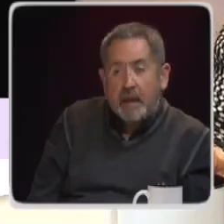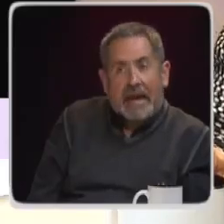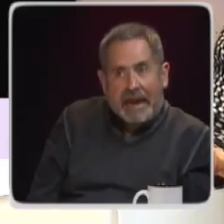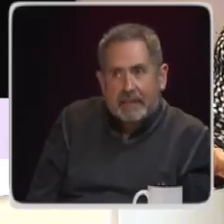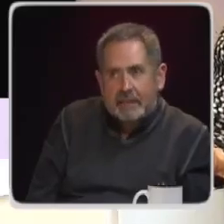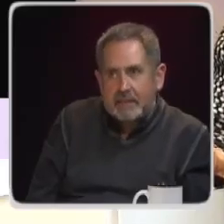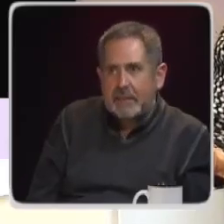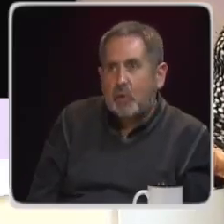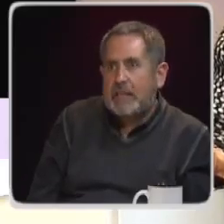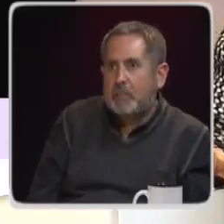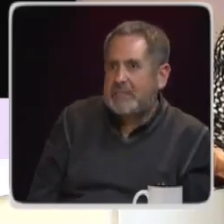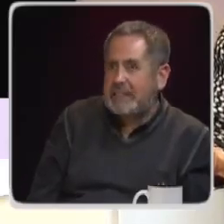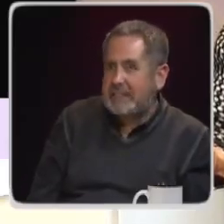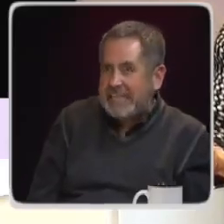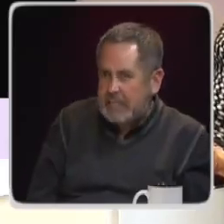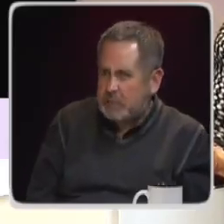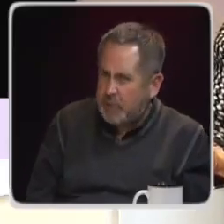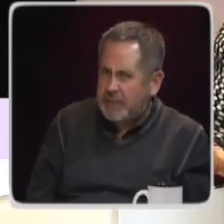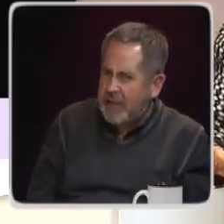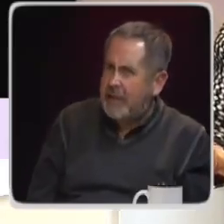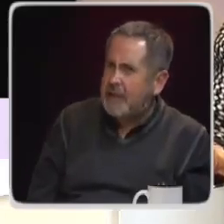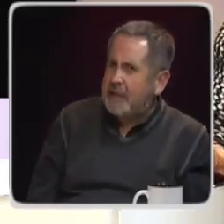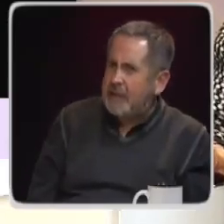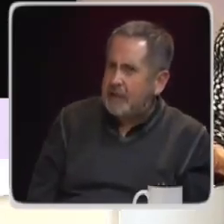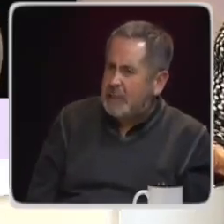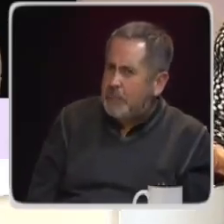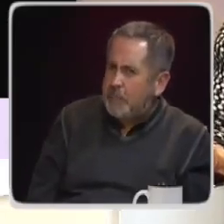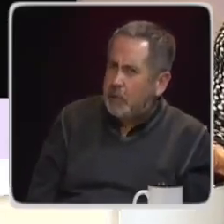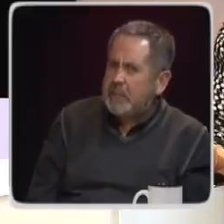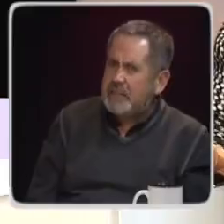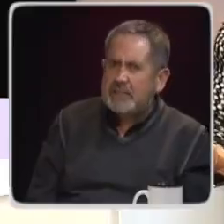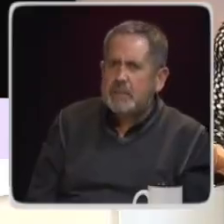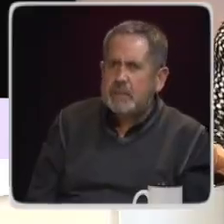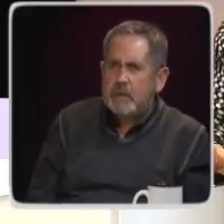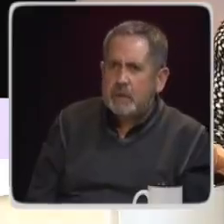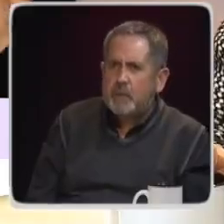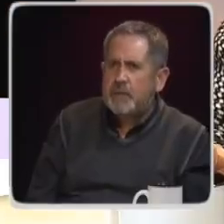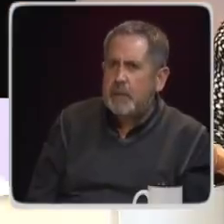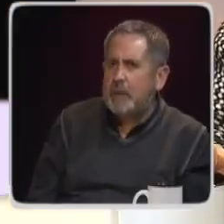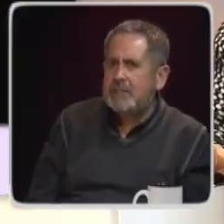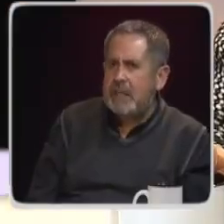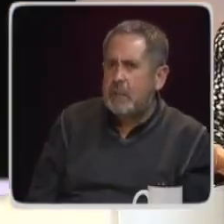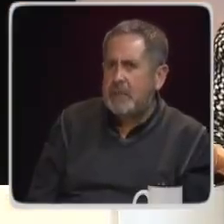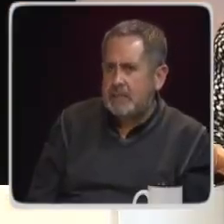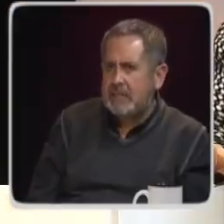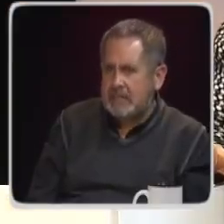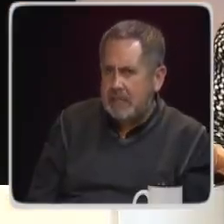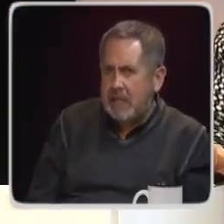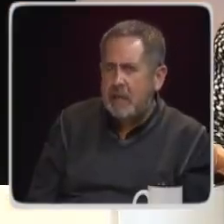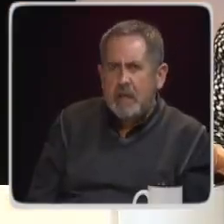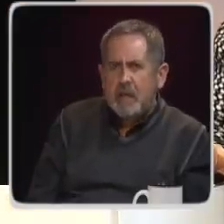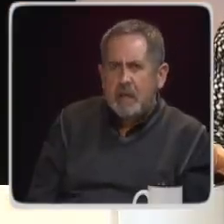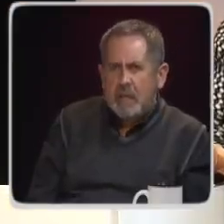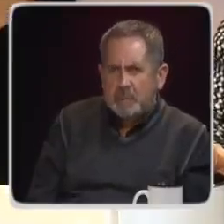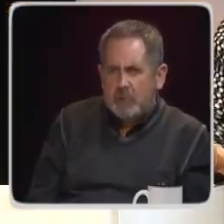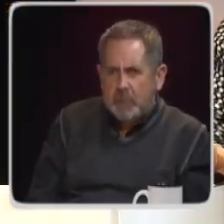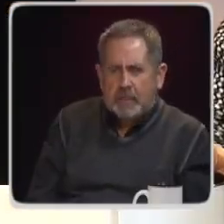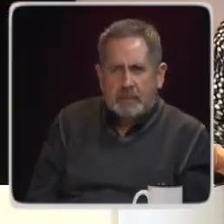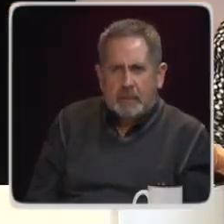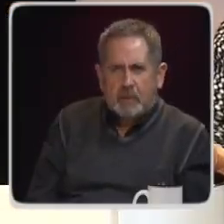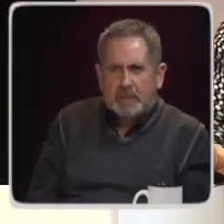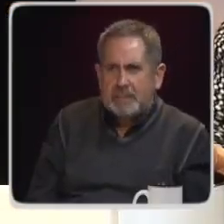Aquí tenemos los presupuestos y las partidas presupuestales de diferentes años, cómo nosotros vamos observando la movilidad. ¿Dónde están las